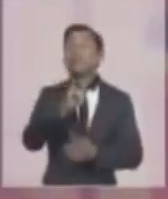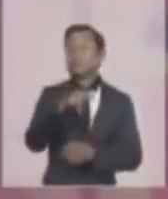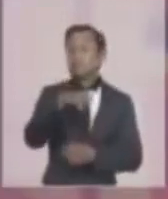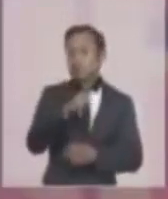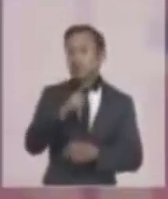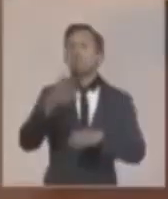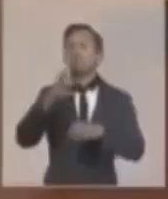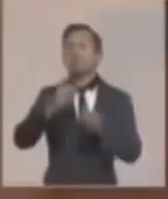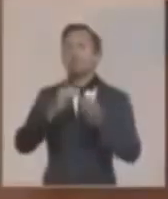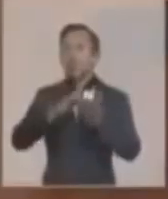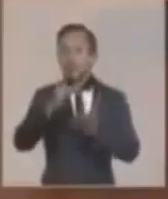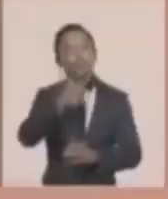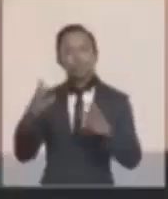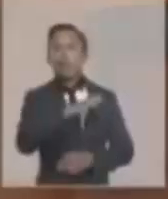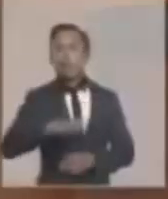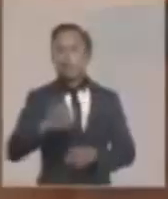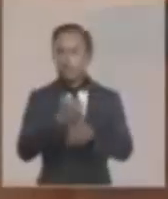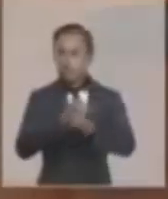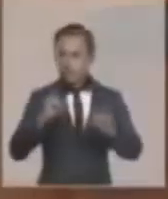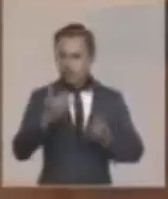Margarita Zavala, candidata a